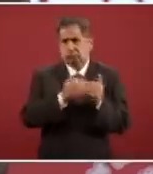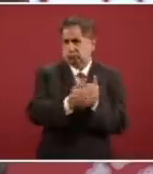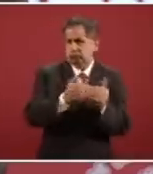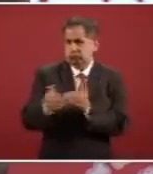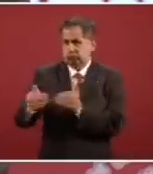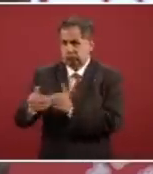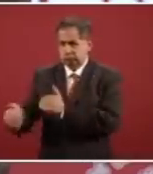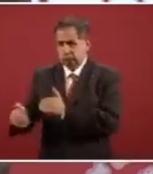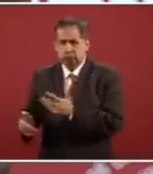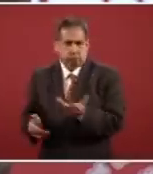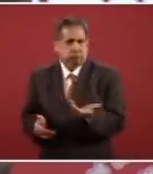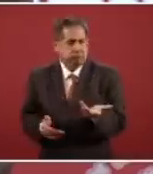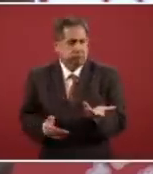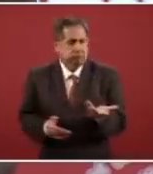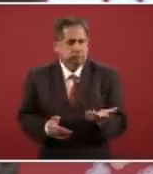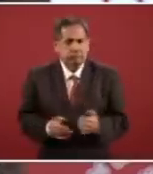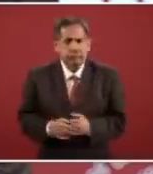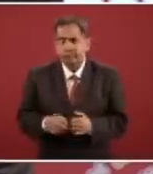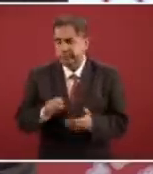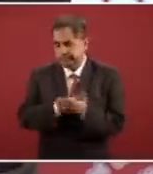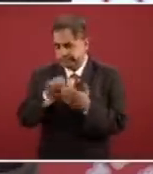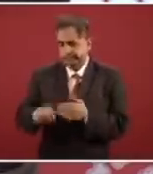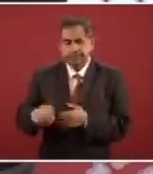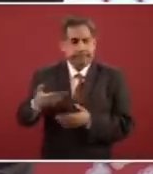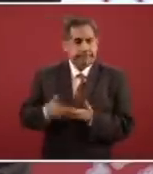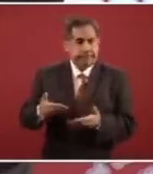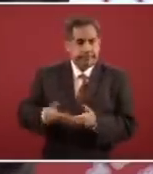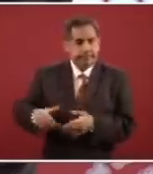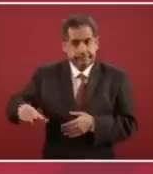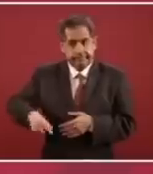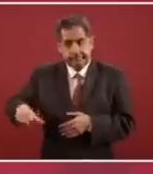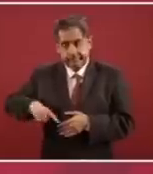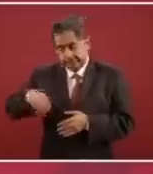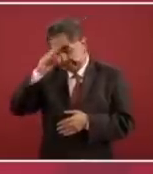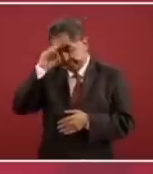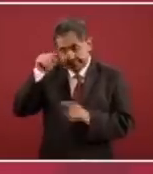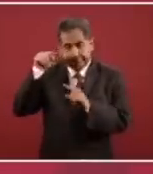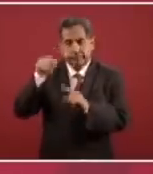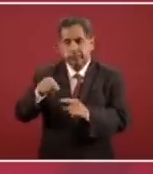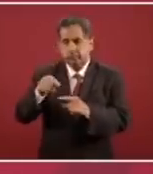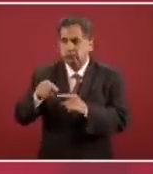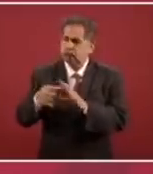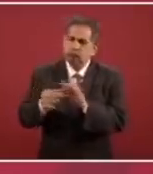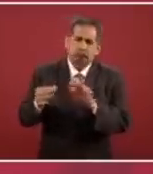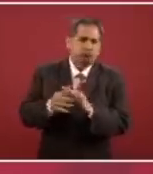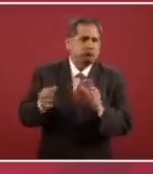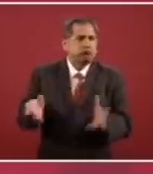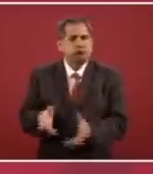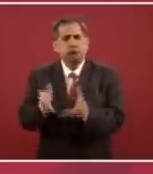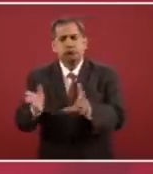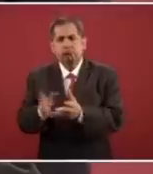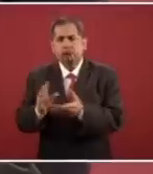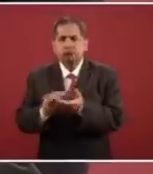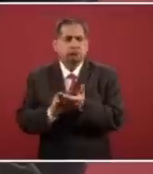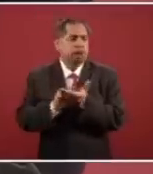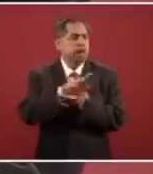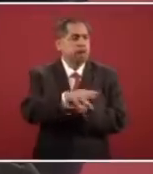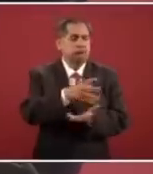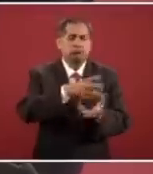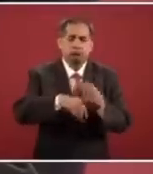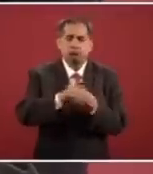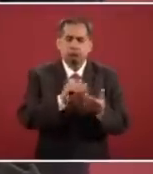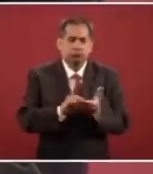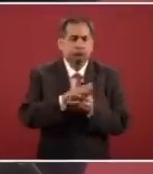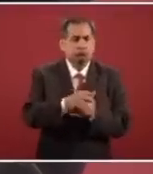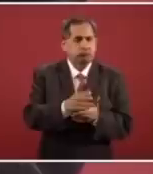Por ejemplo, ahora el Estado está promoviendo inversión